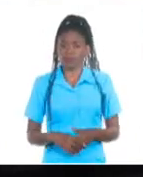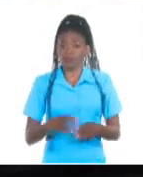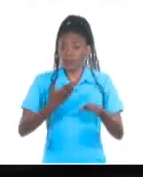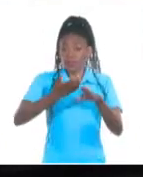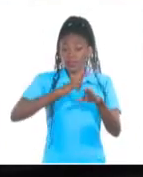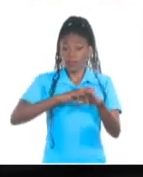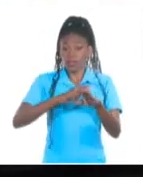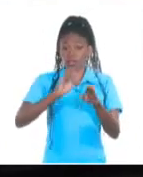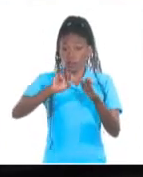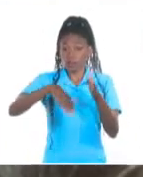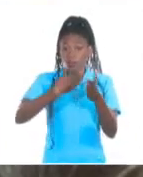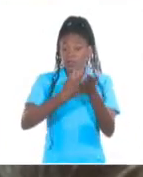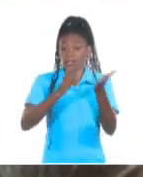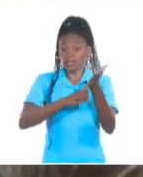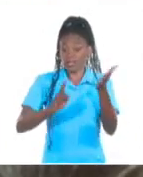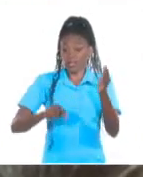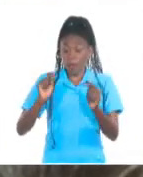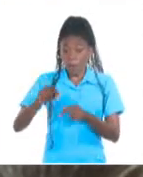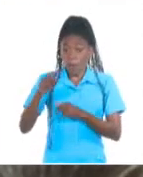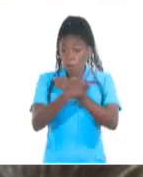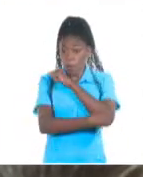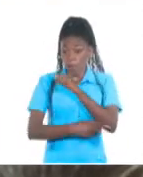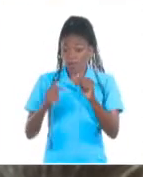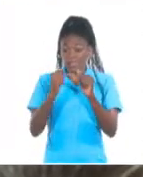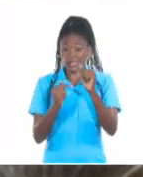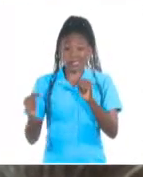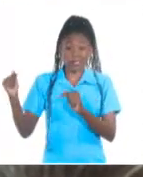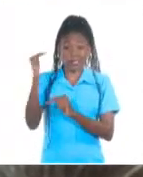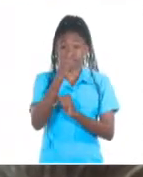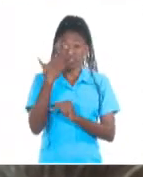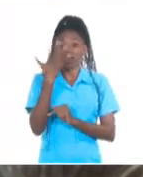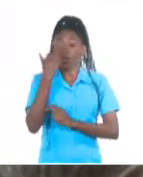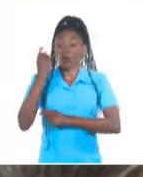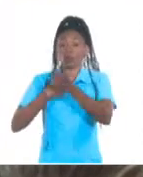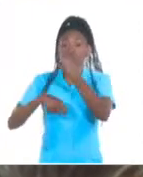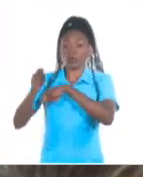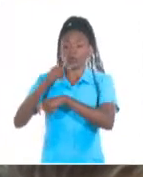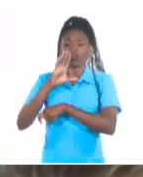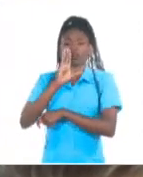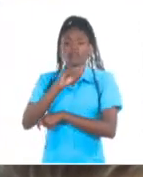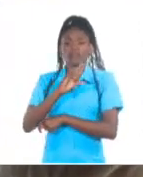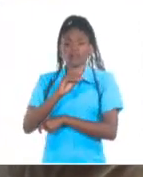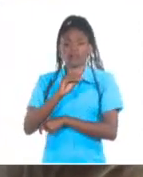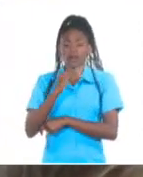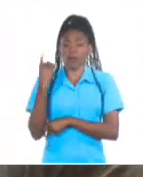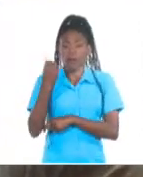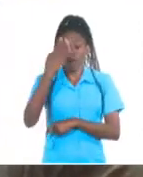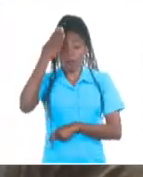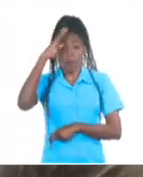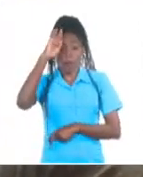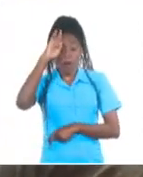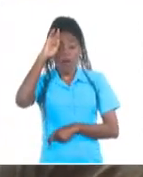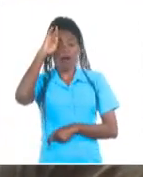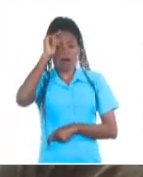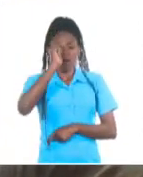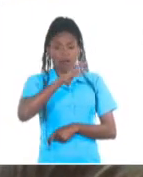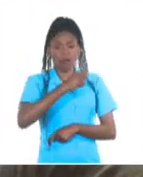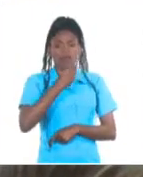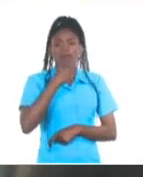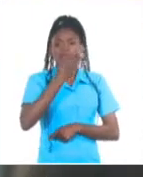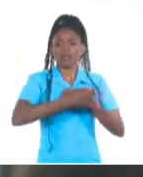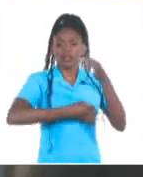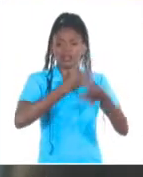de la industria eléctrica iraní, una de las principales en cuanto a exportación se refiere en la nación del Golfo Pérsico, expresaron